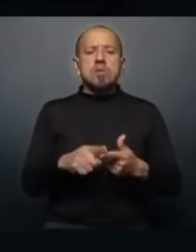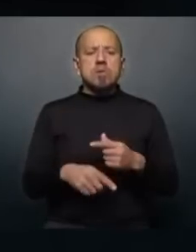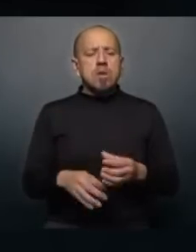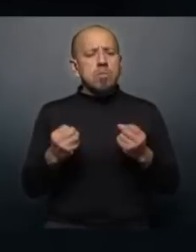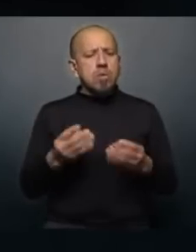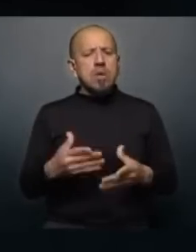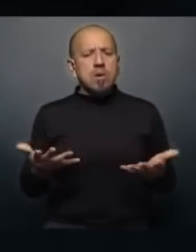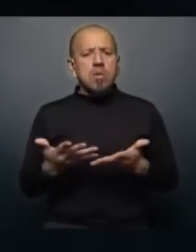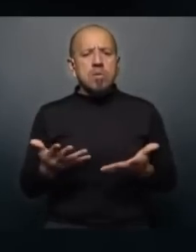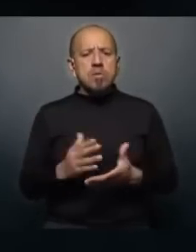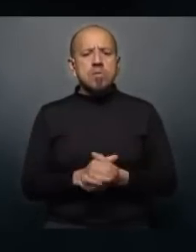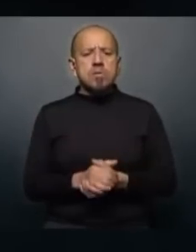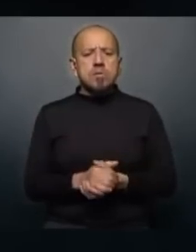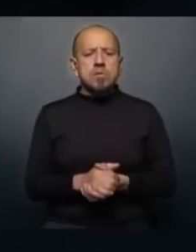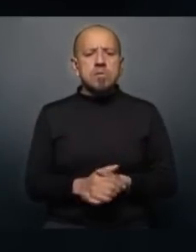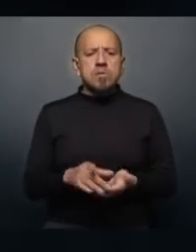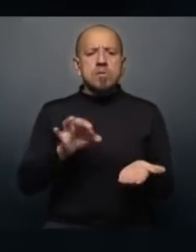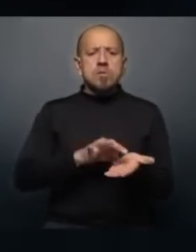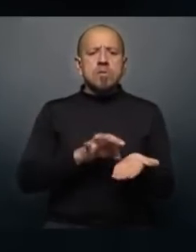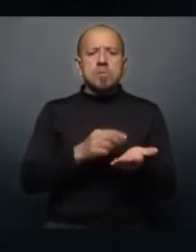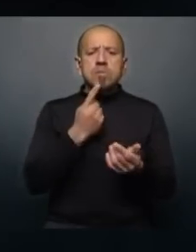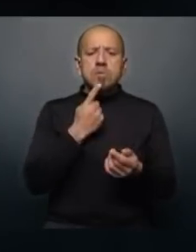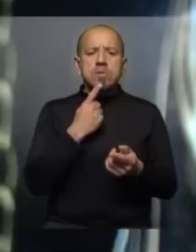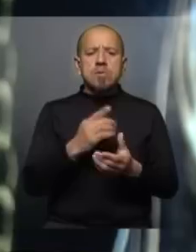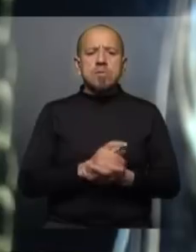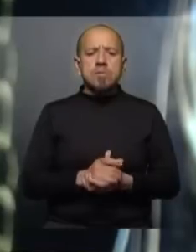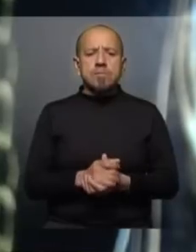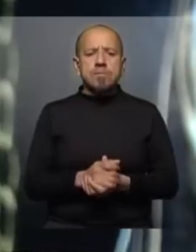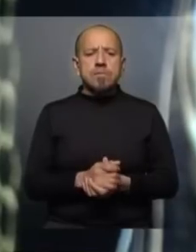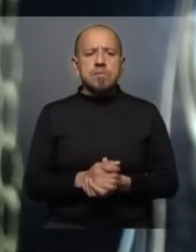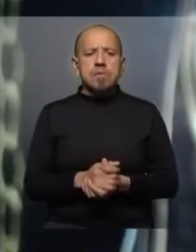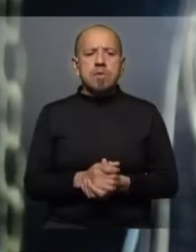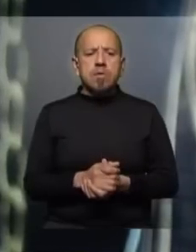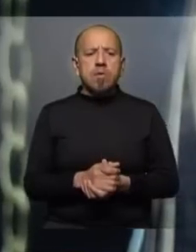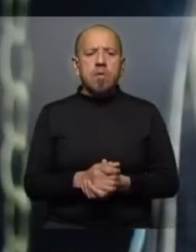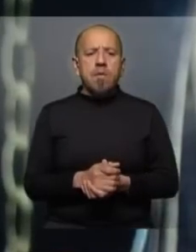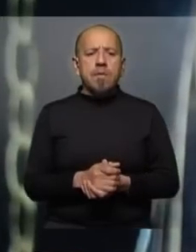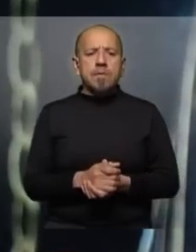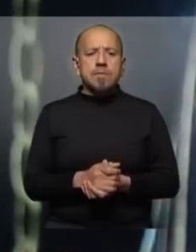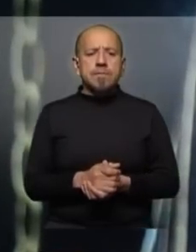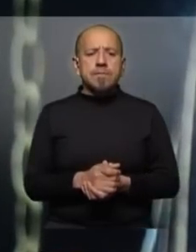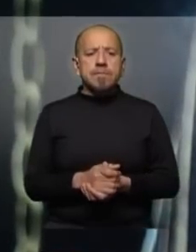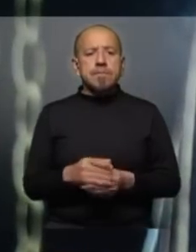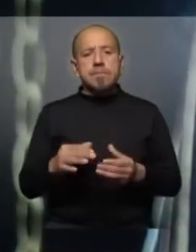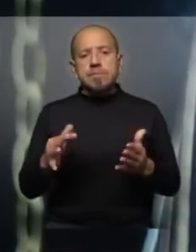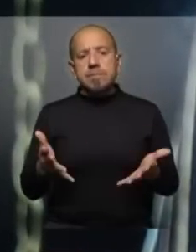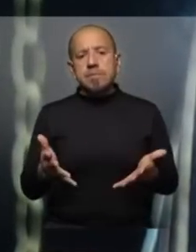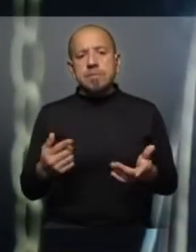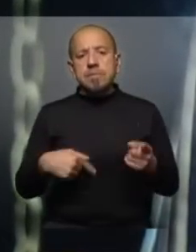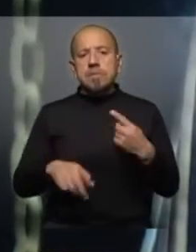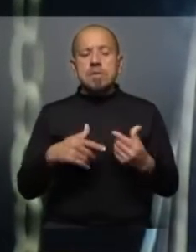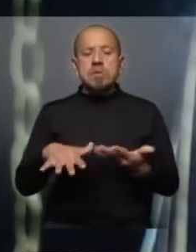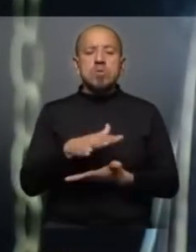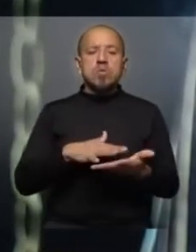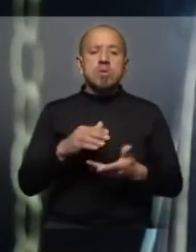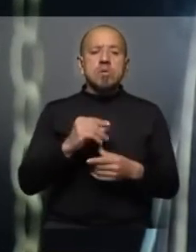ahora usted habló de ensañamiento de sistema político sist y bueno lo que pasa es que evidentemente eh se usa la situación de Jorge